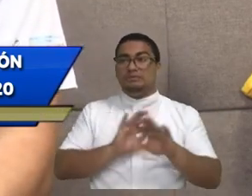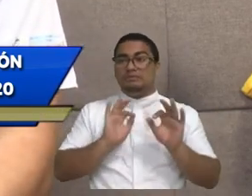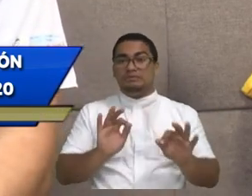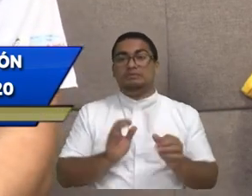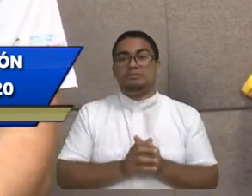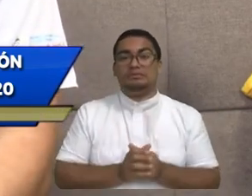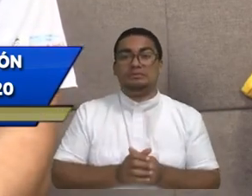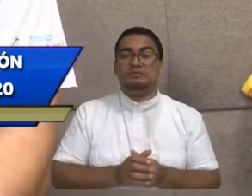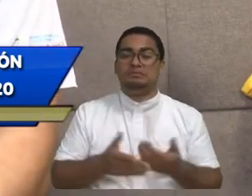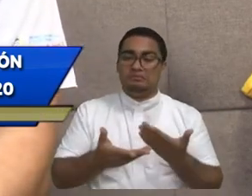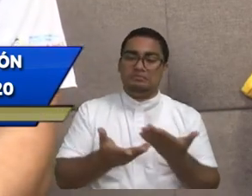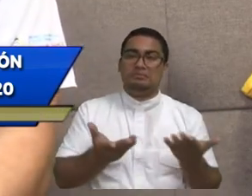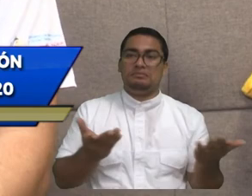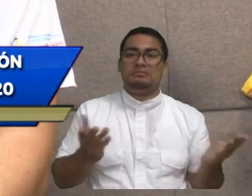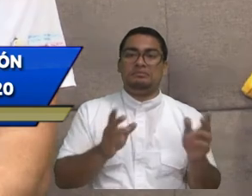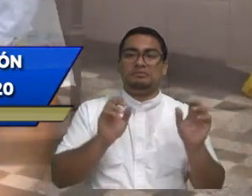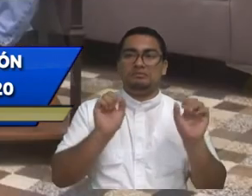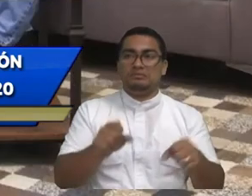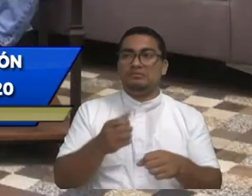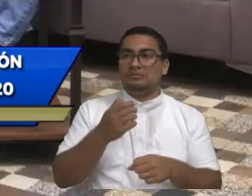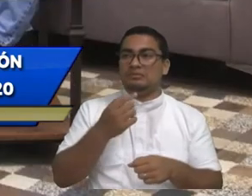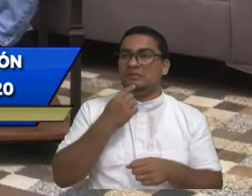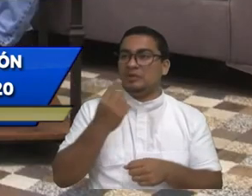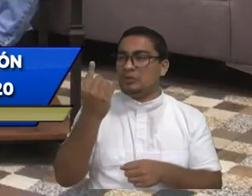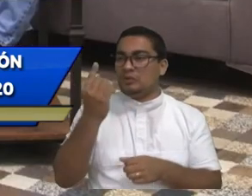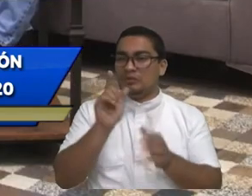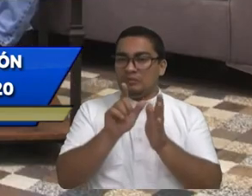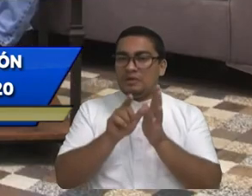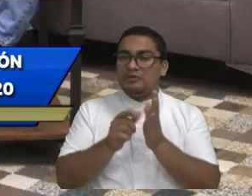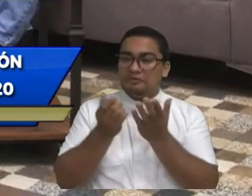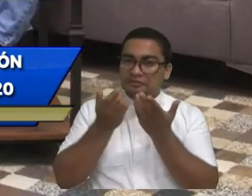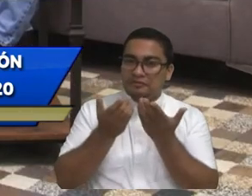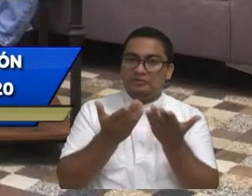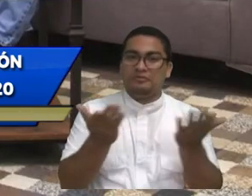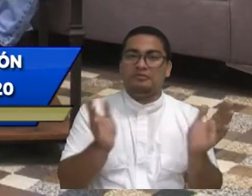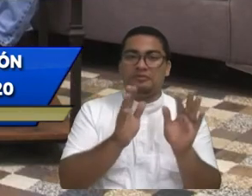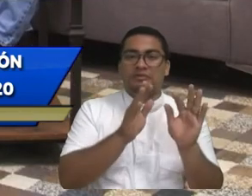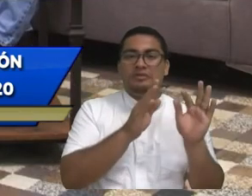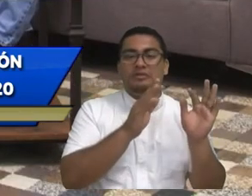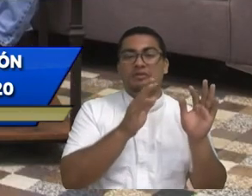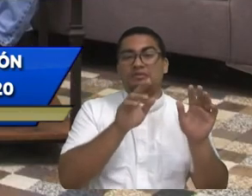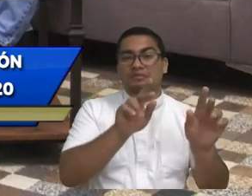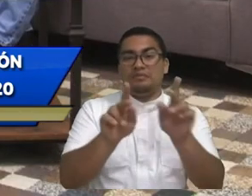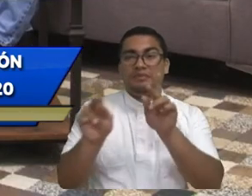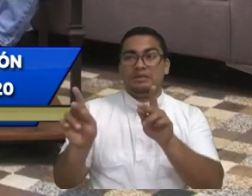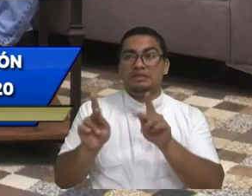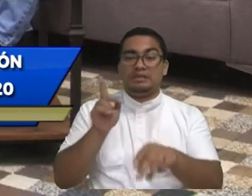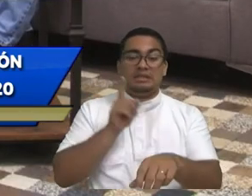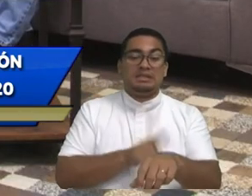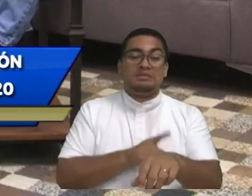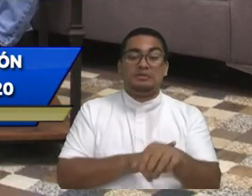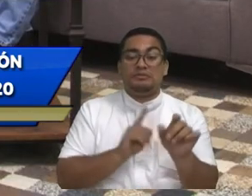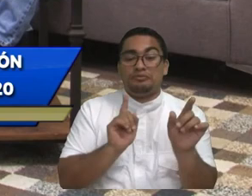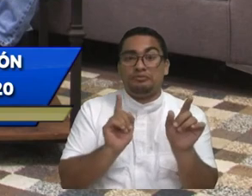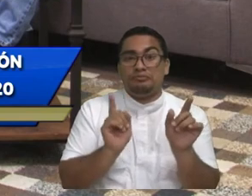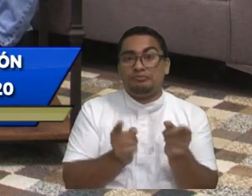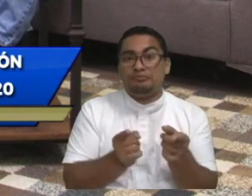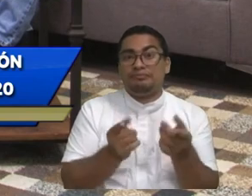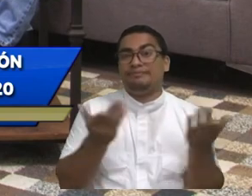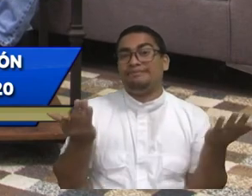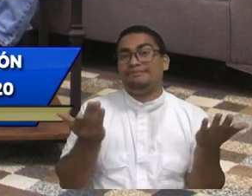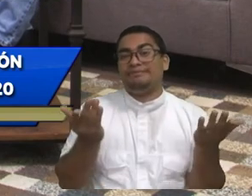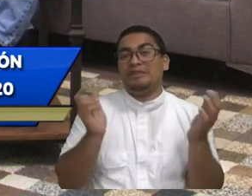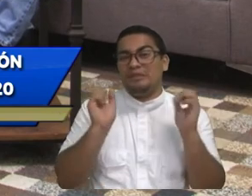hay espacios disponibles compañero algún minuto un mensaje que le pudiera enviar a nuestra audiencia el tiempo el tiempo ya no ha tomado sé que